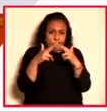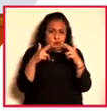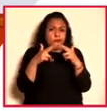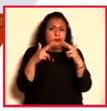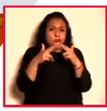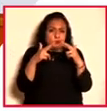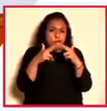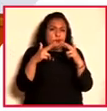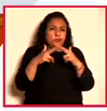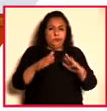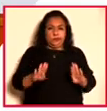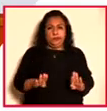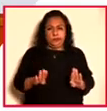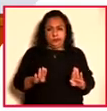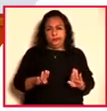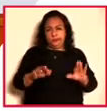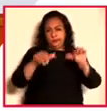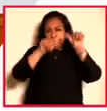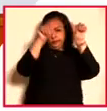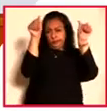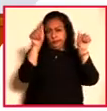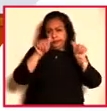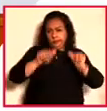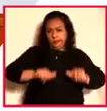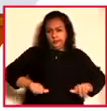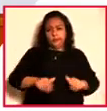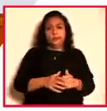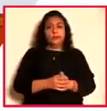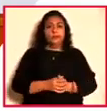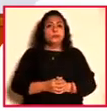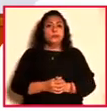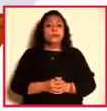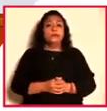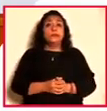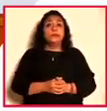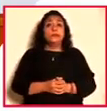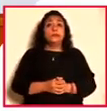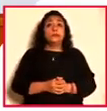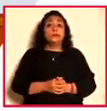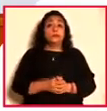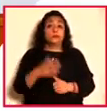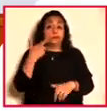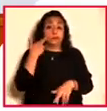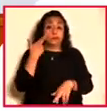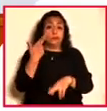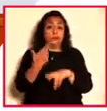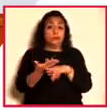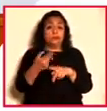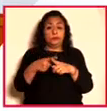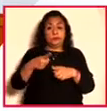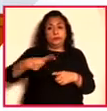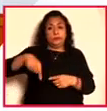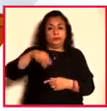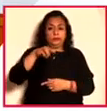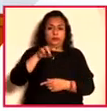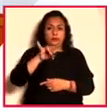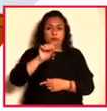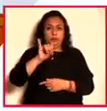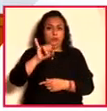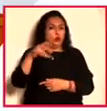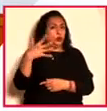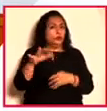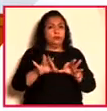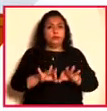tipo artístico. El papel que juegan las misiones es determinante para